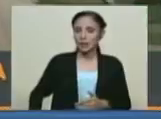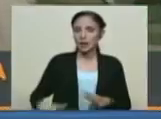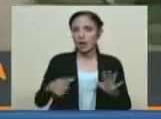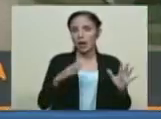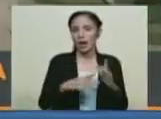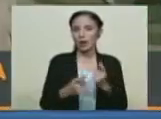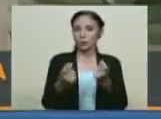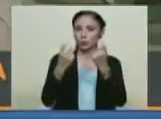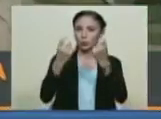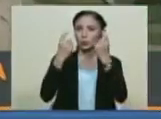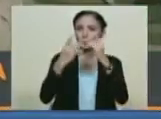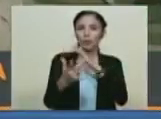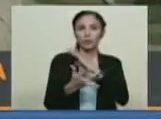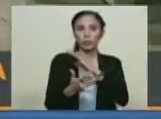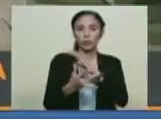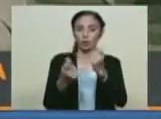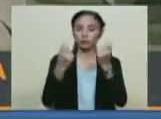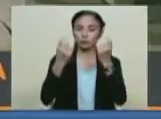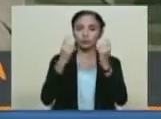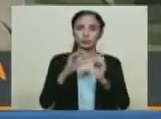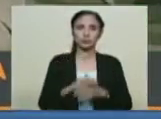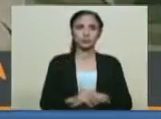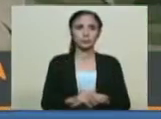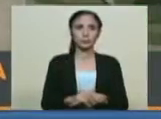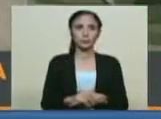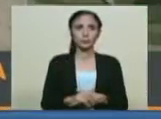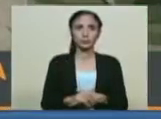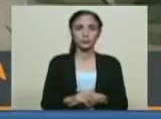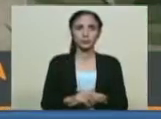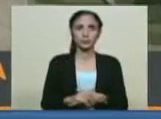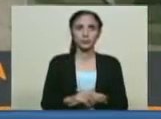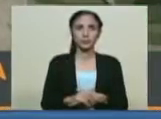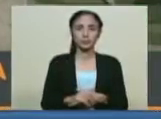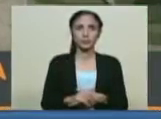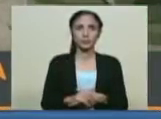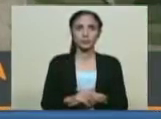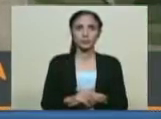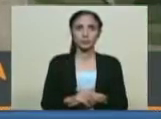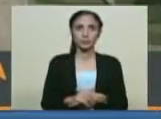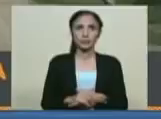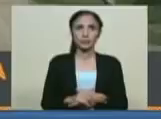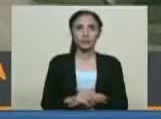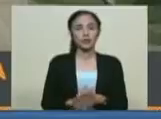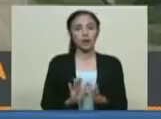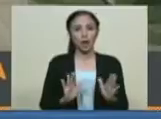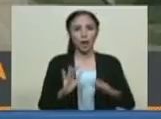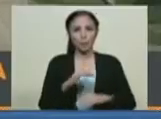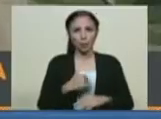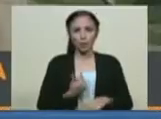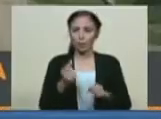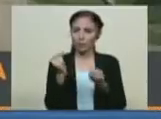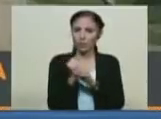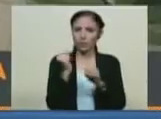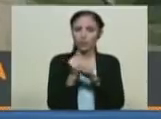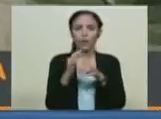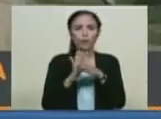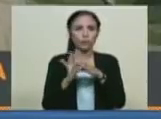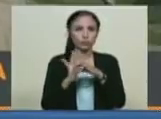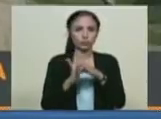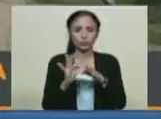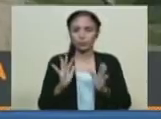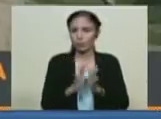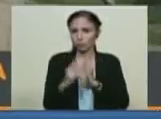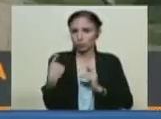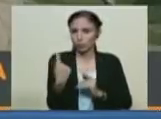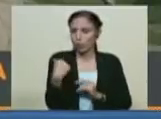tecnología. Y ya nosotros, puedo decir, podemos operar solos todas las plantas